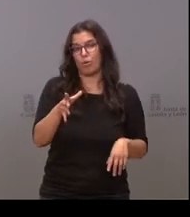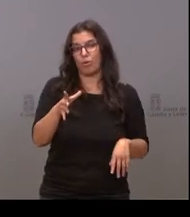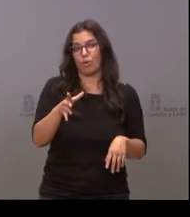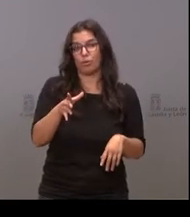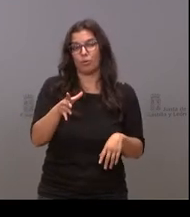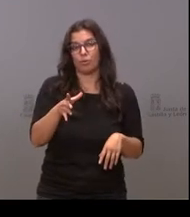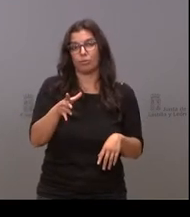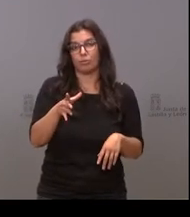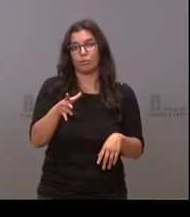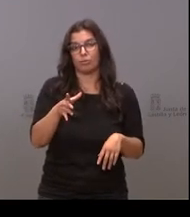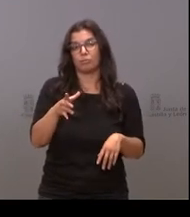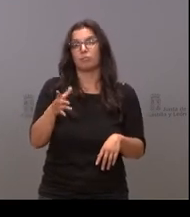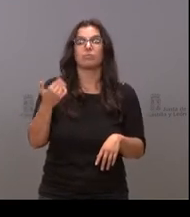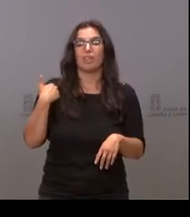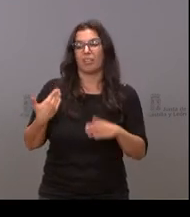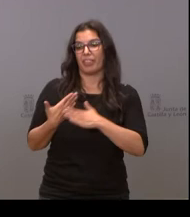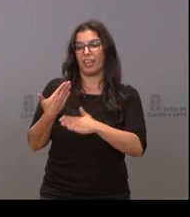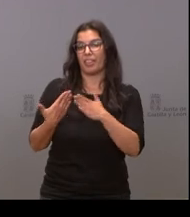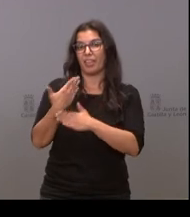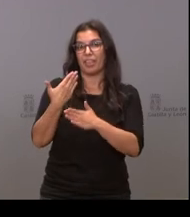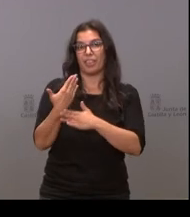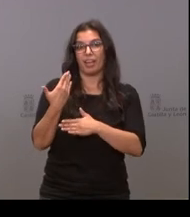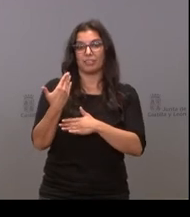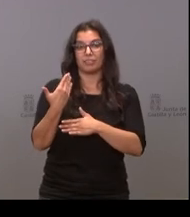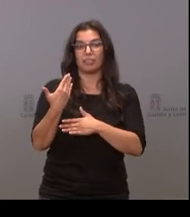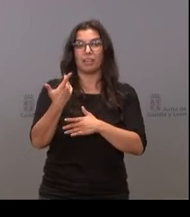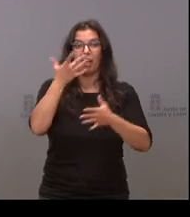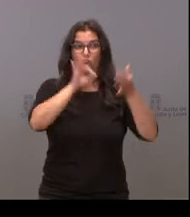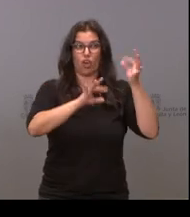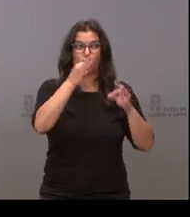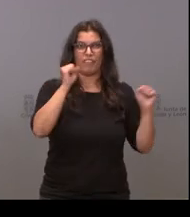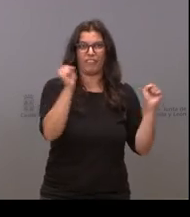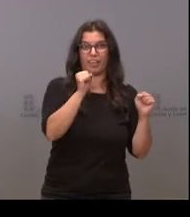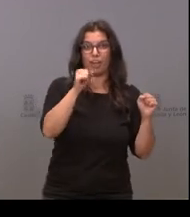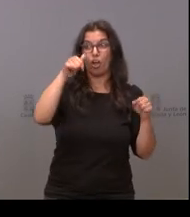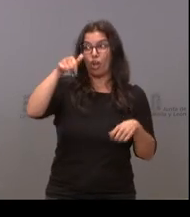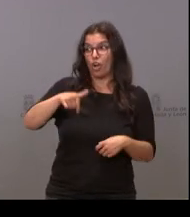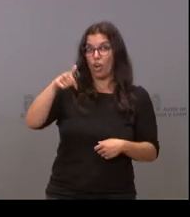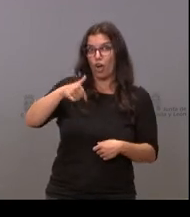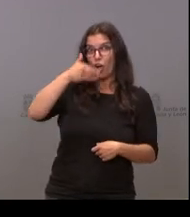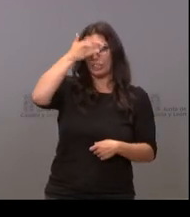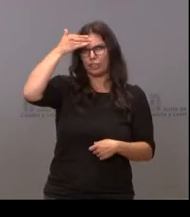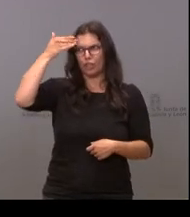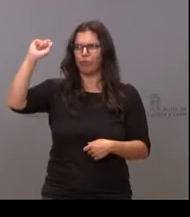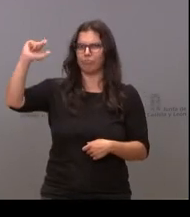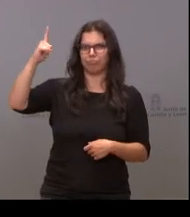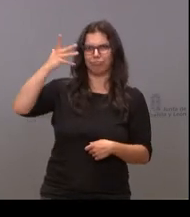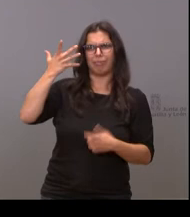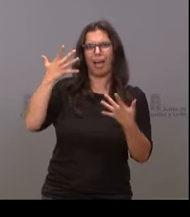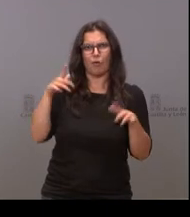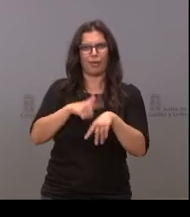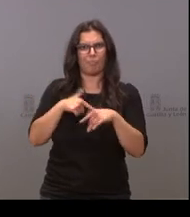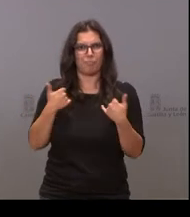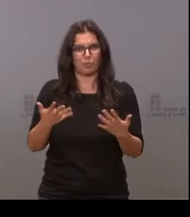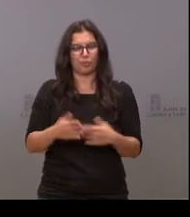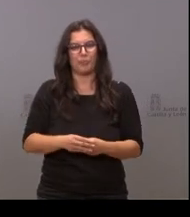después de estos últimos días otoñales hoy el sol a pesar de la hora calienta decía